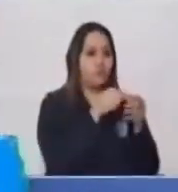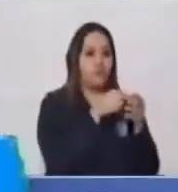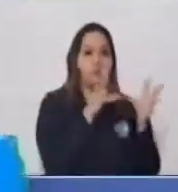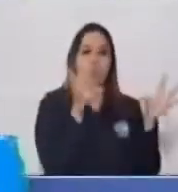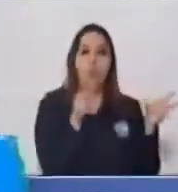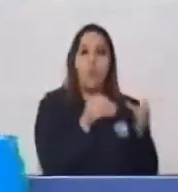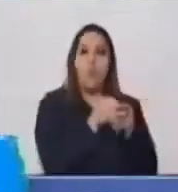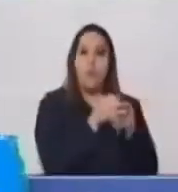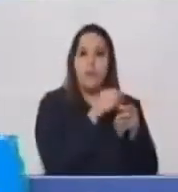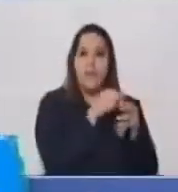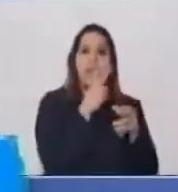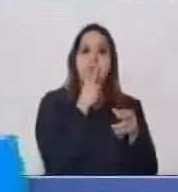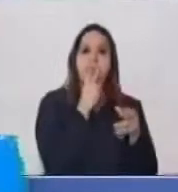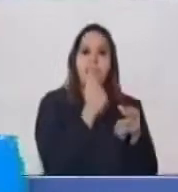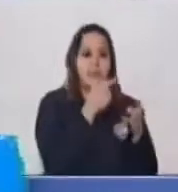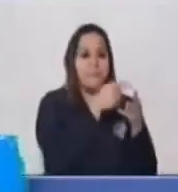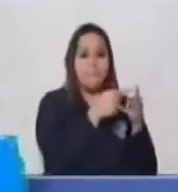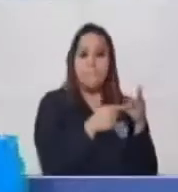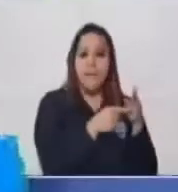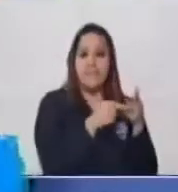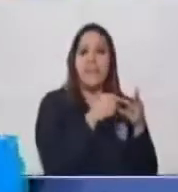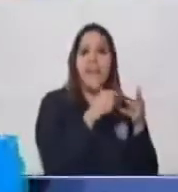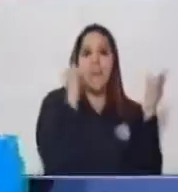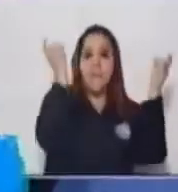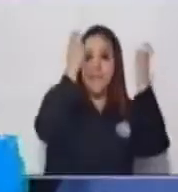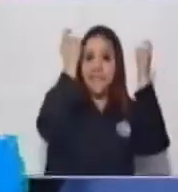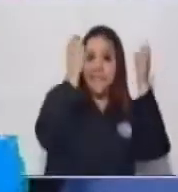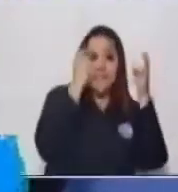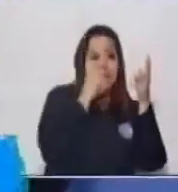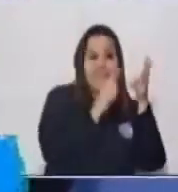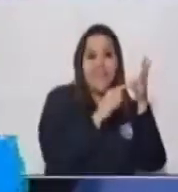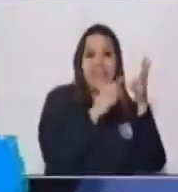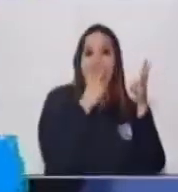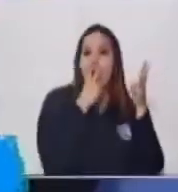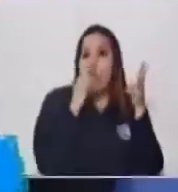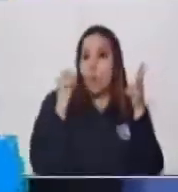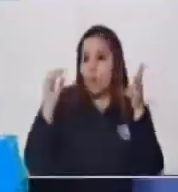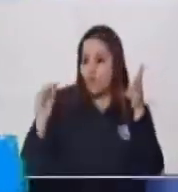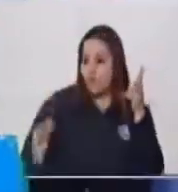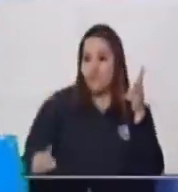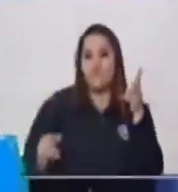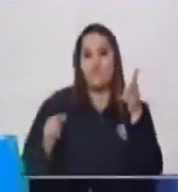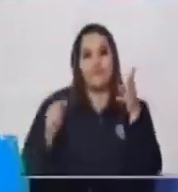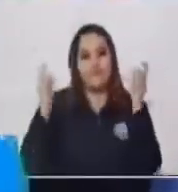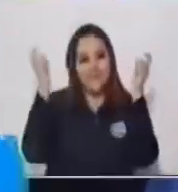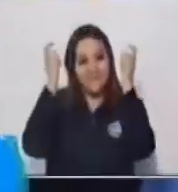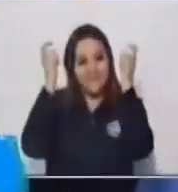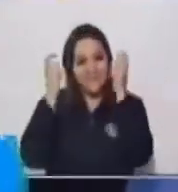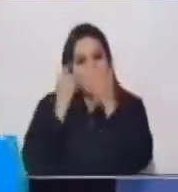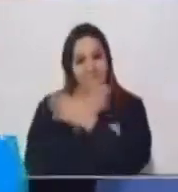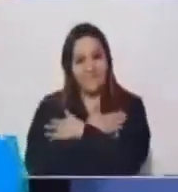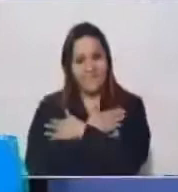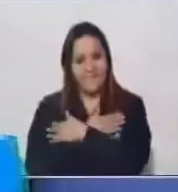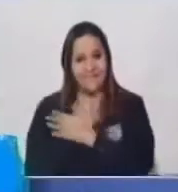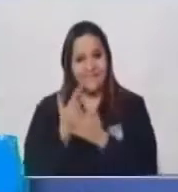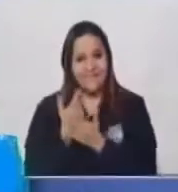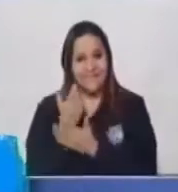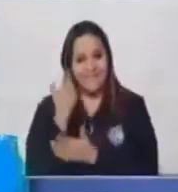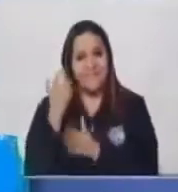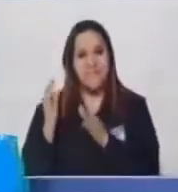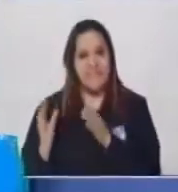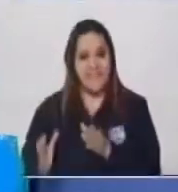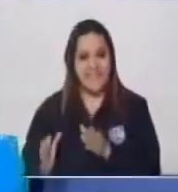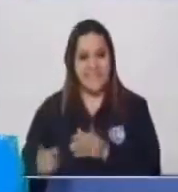Para celebrarle el cumpleaños A su hermano El más pequeño Es muy importante